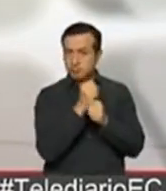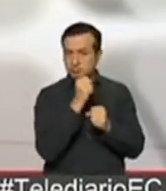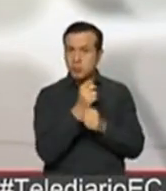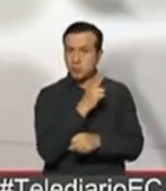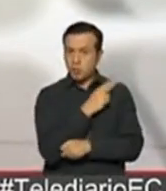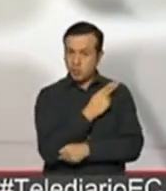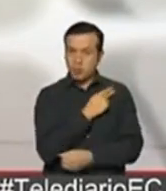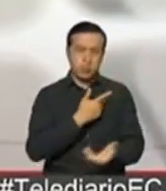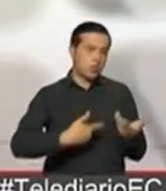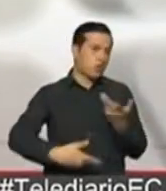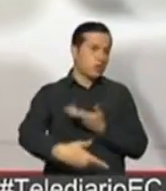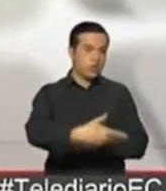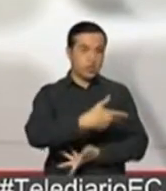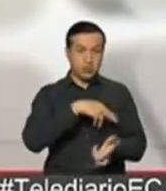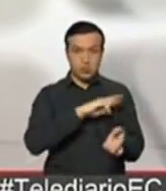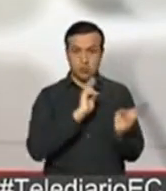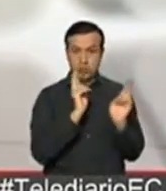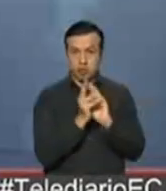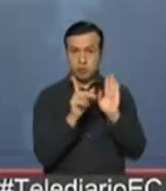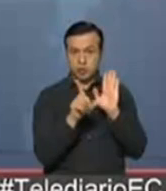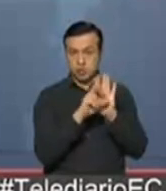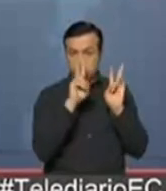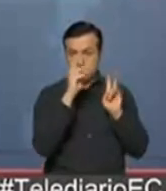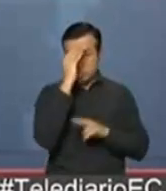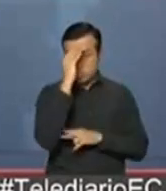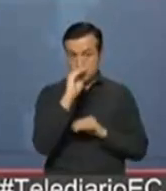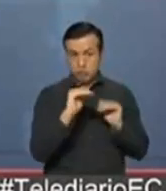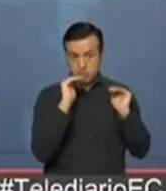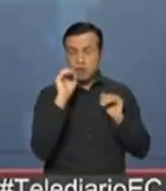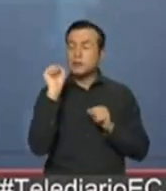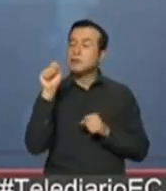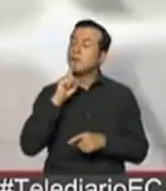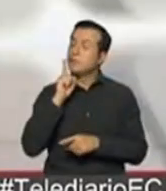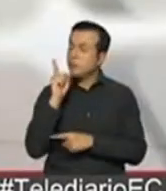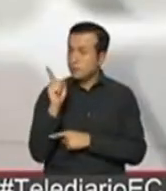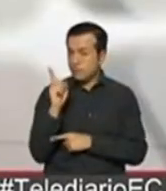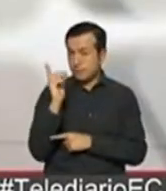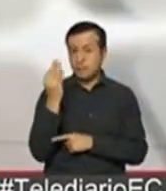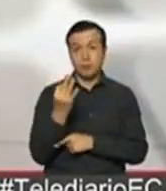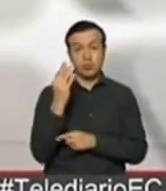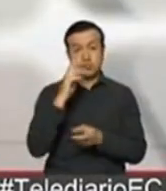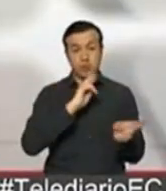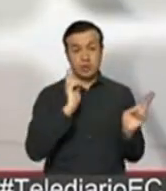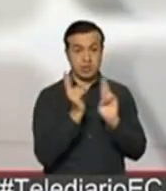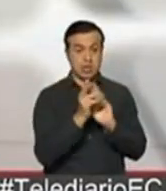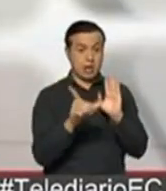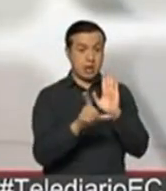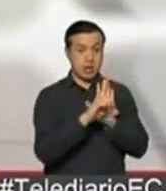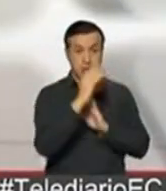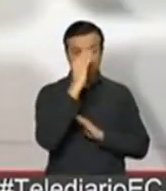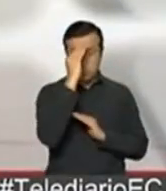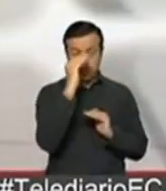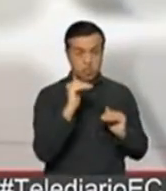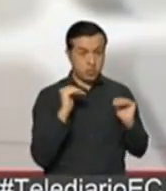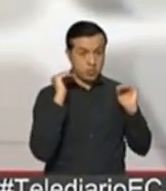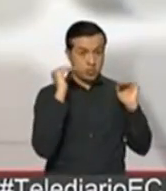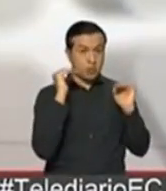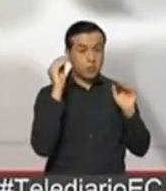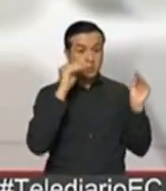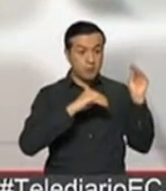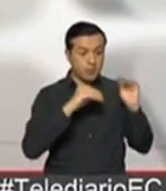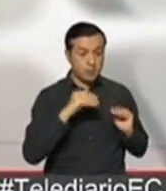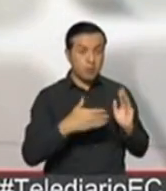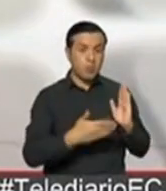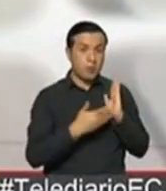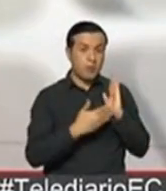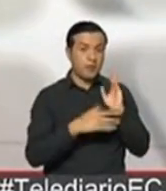manos de las reformas de la ley de educación superior o justamente bajo el marco de la reforma legal de la loe en la construcción del